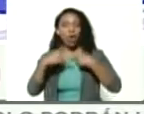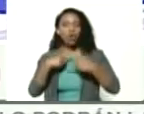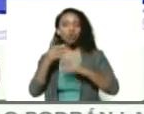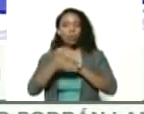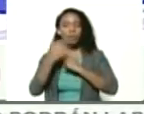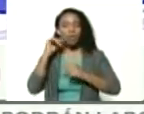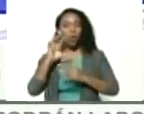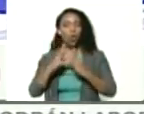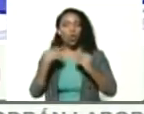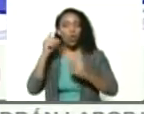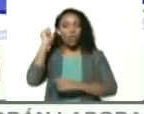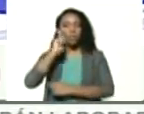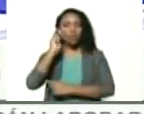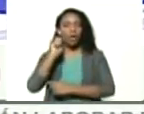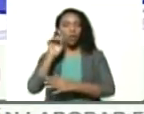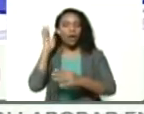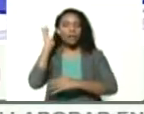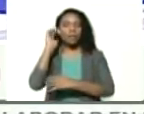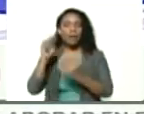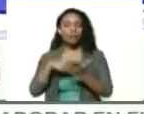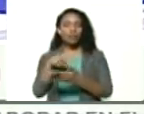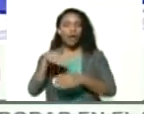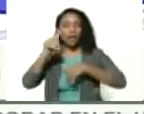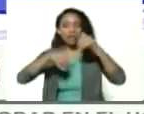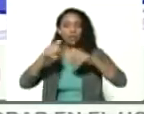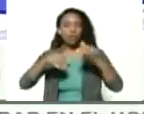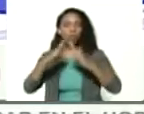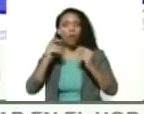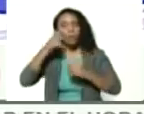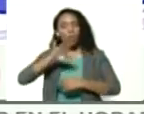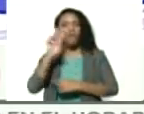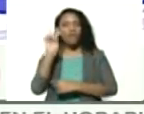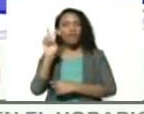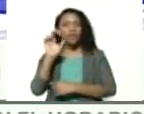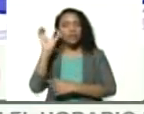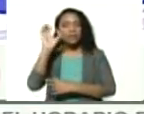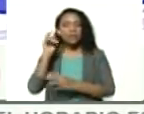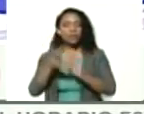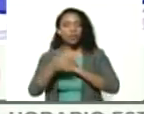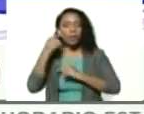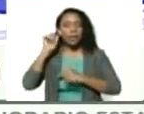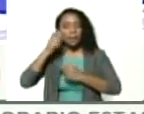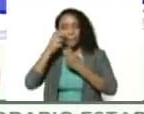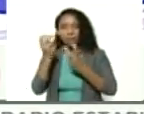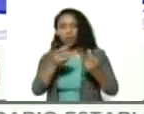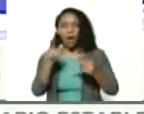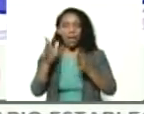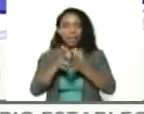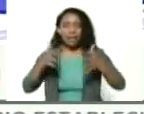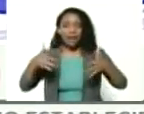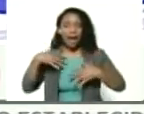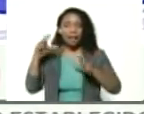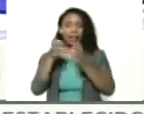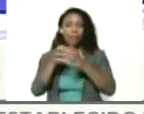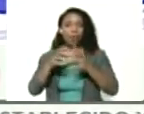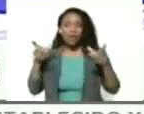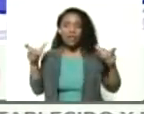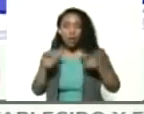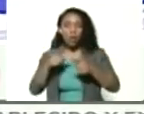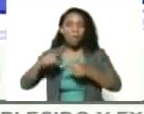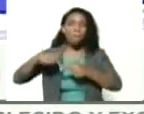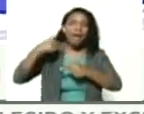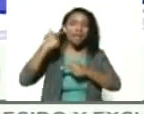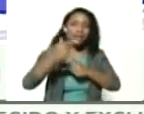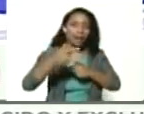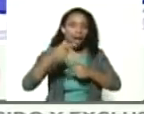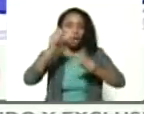de la Asamblea Nacional electos por el pueblo de Caracas. Todos están invitados a este gran equipo. Reúnanse mañana,